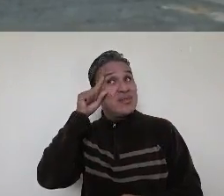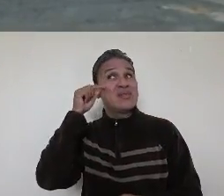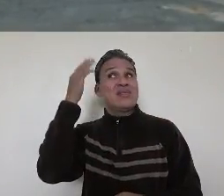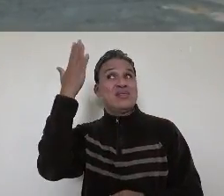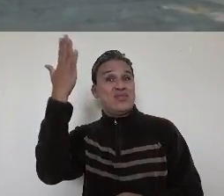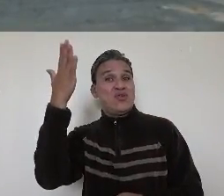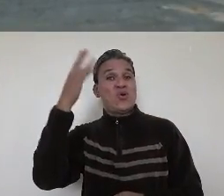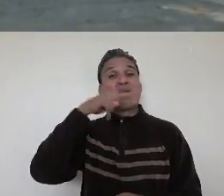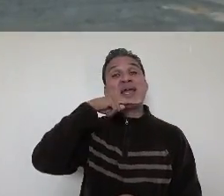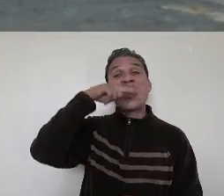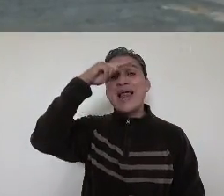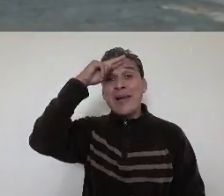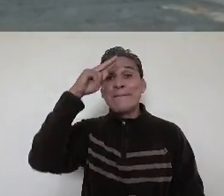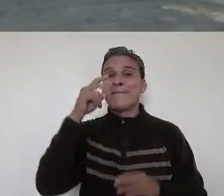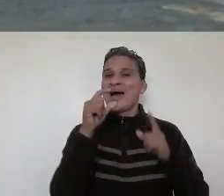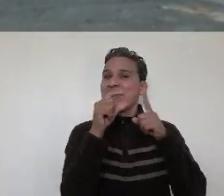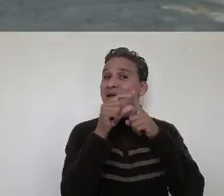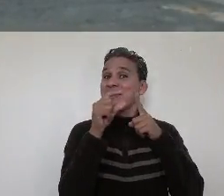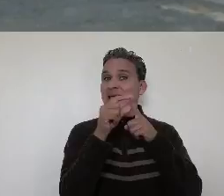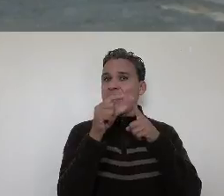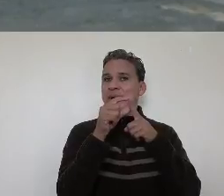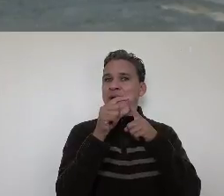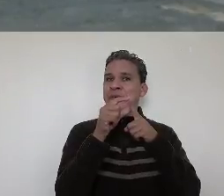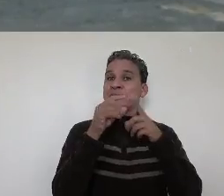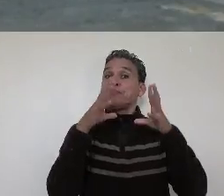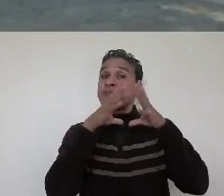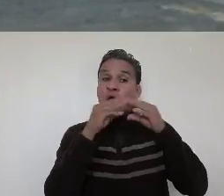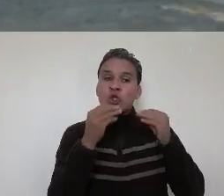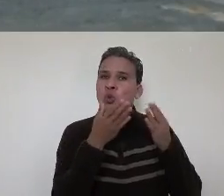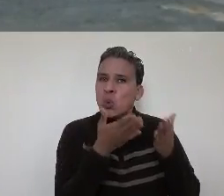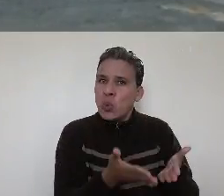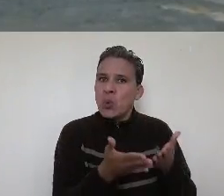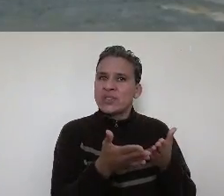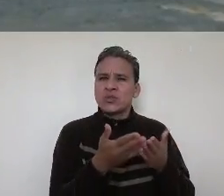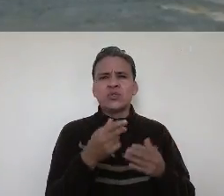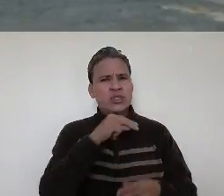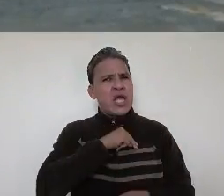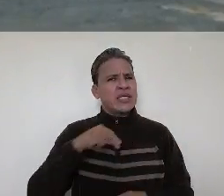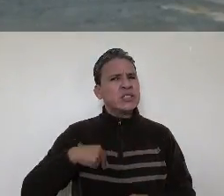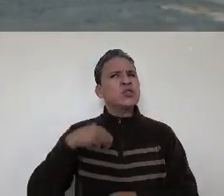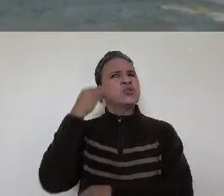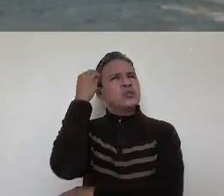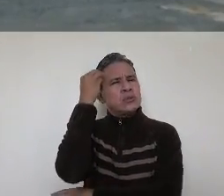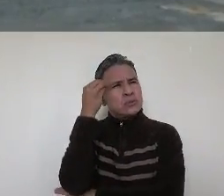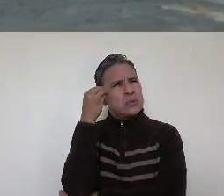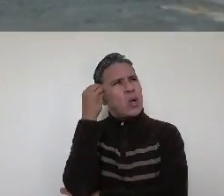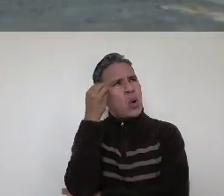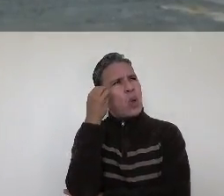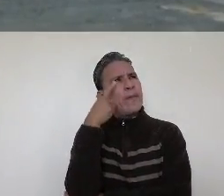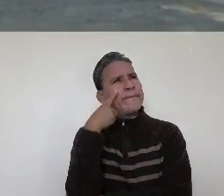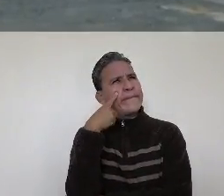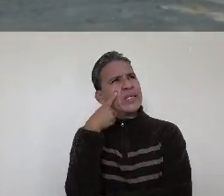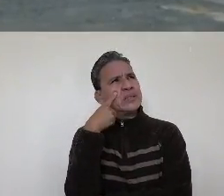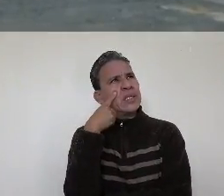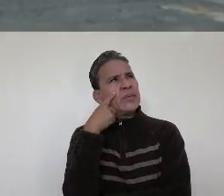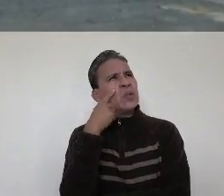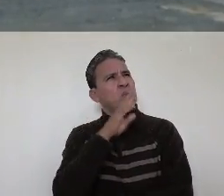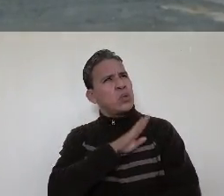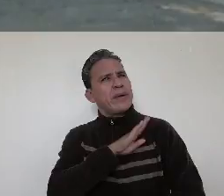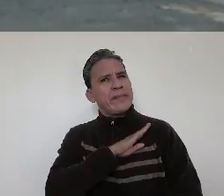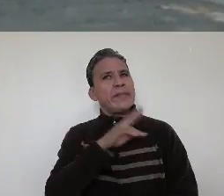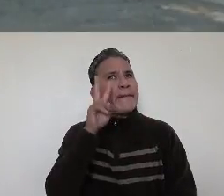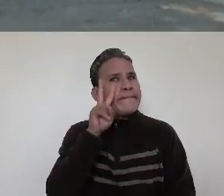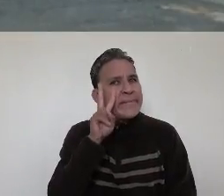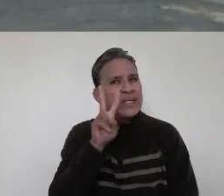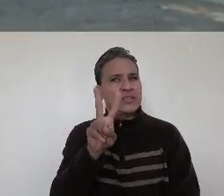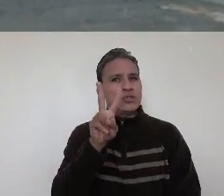parábola. Todo esto, si nosotros lo reflexionamos desde una perspectiva muy nuestra,